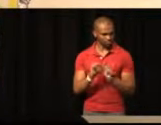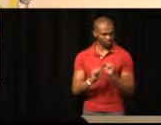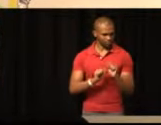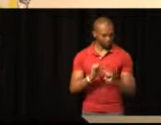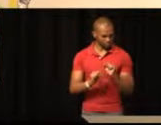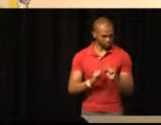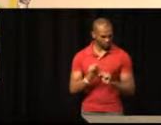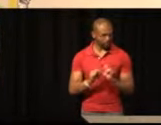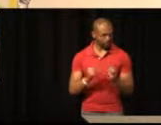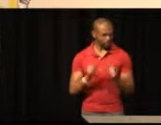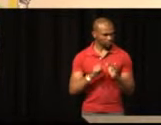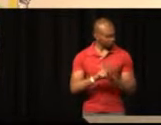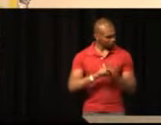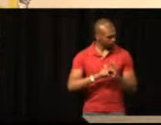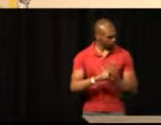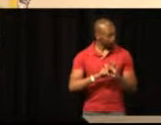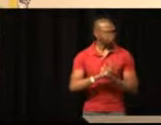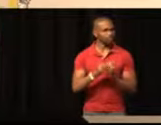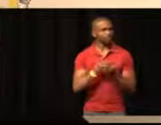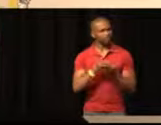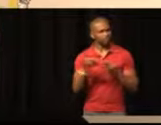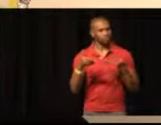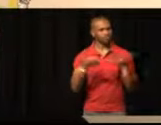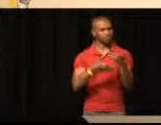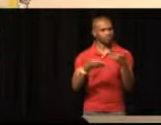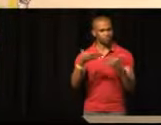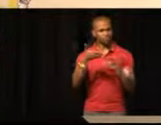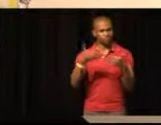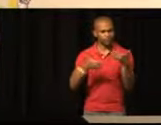Como conclusión, yo diría